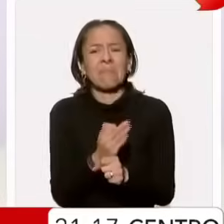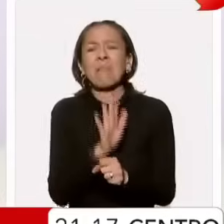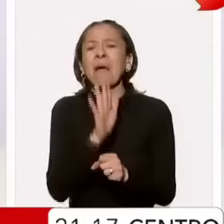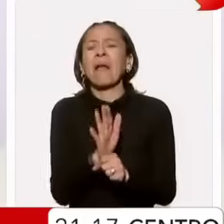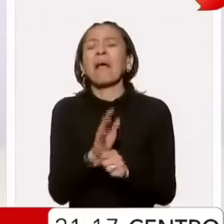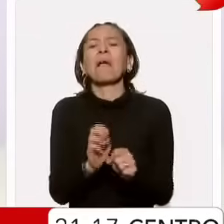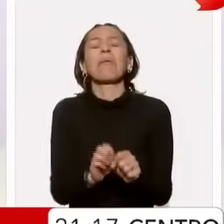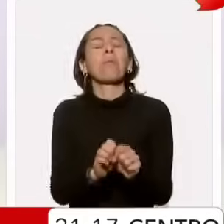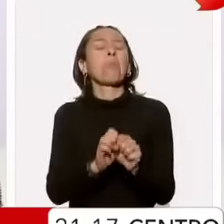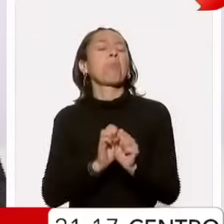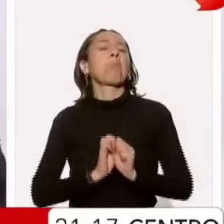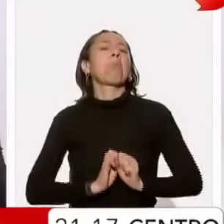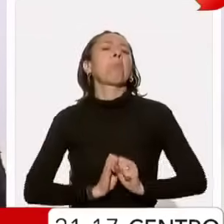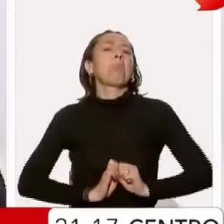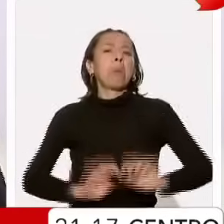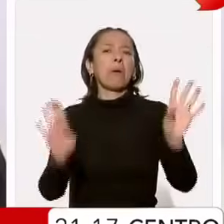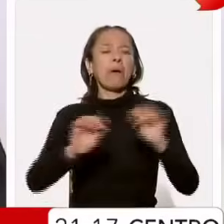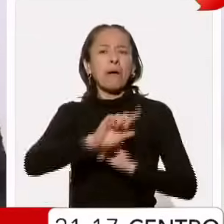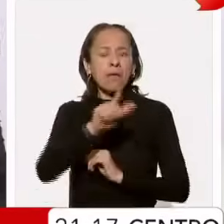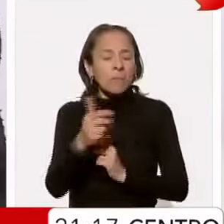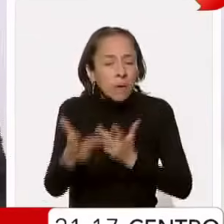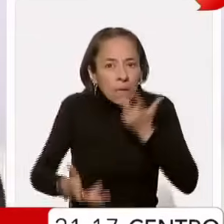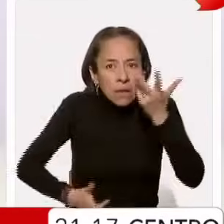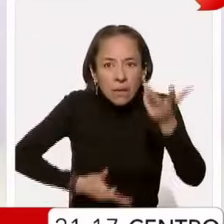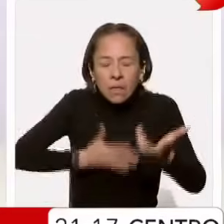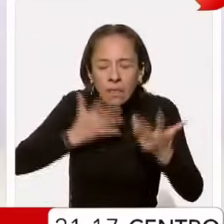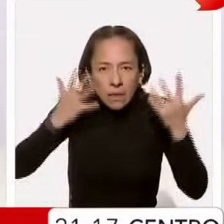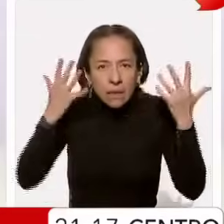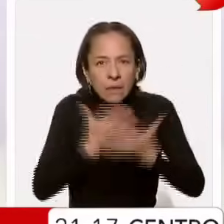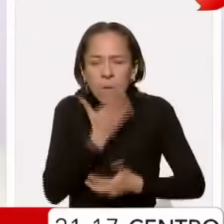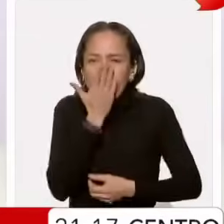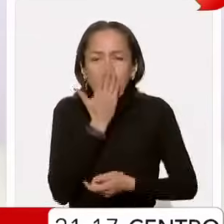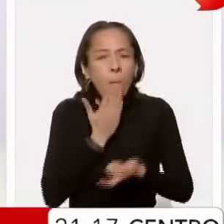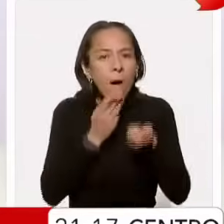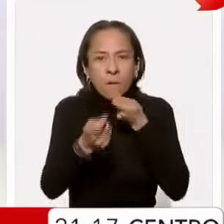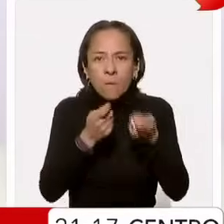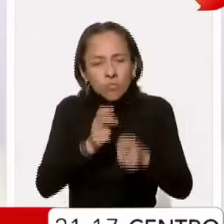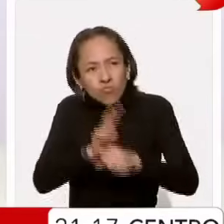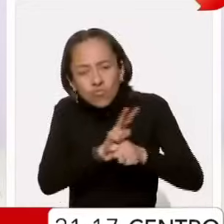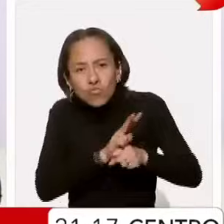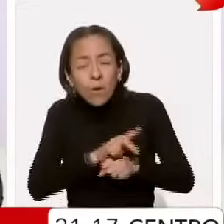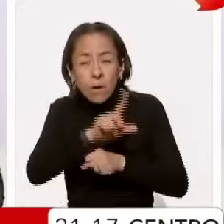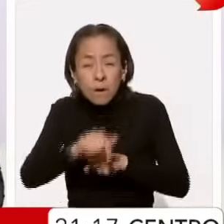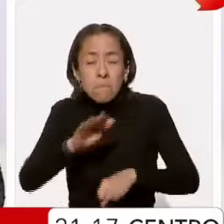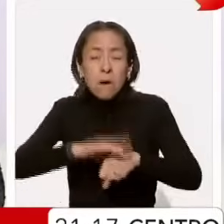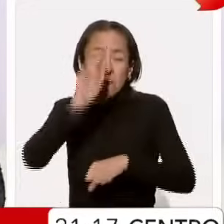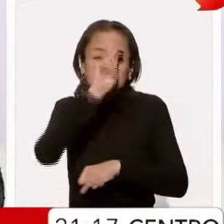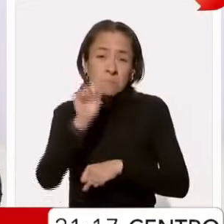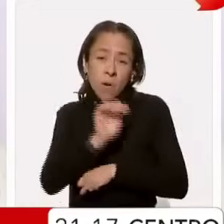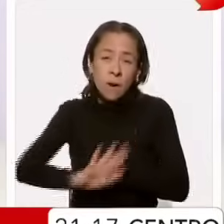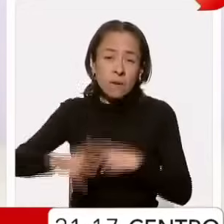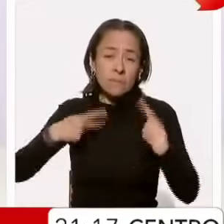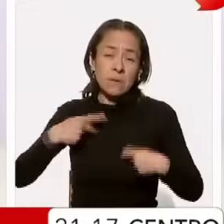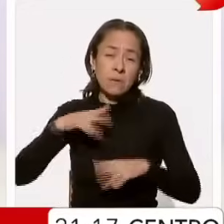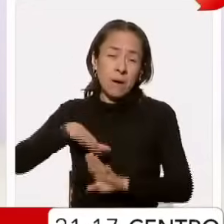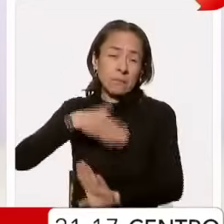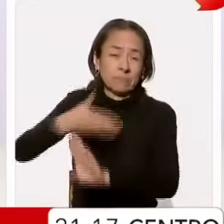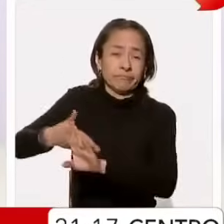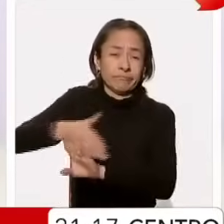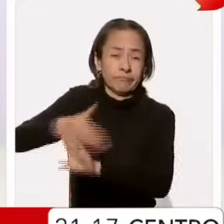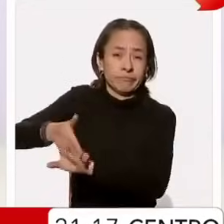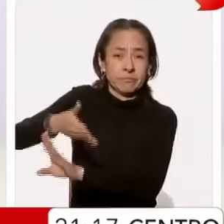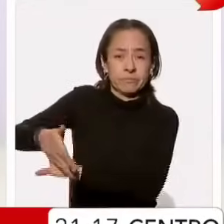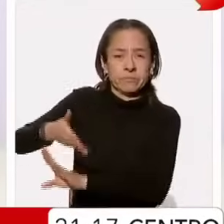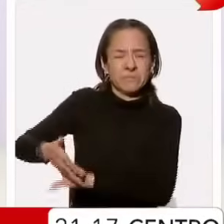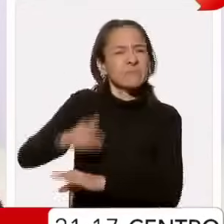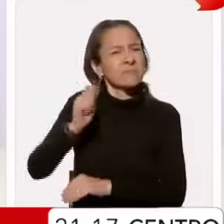poder tener control y que pueden tener un daño enorme a la humanidad, porque no solo es el tema de la comunicación política, estamos